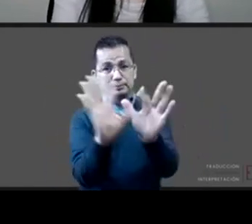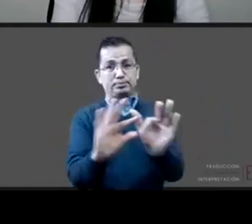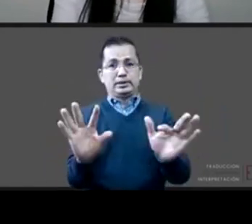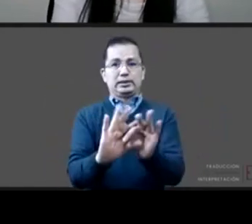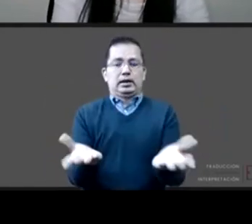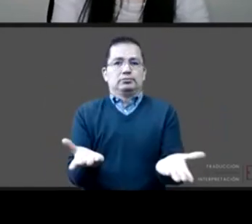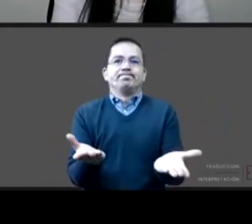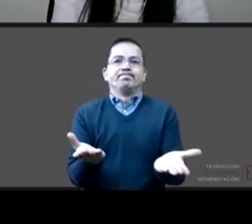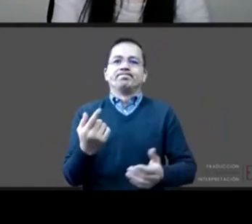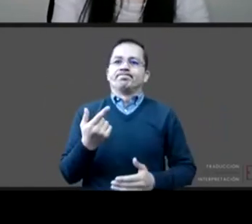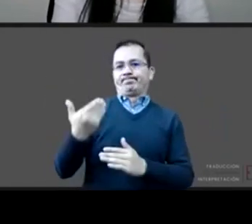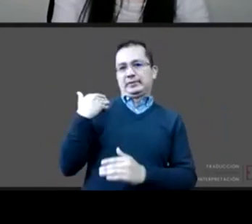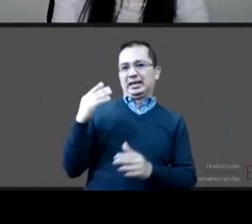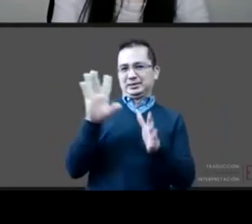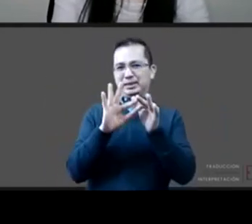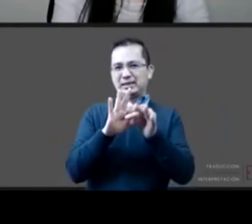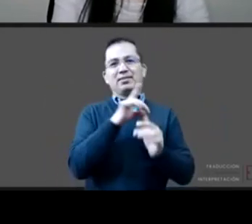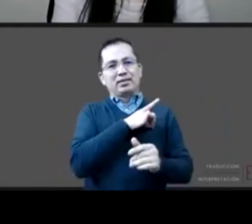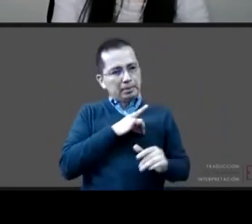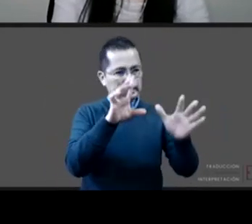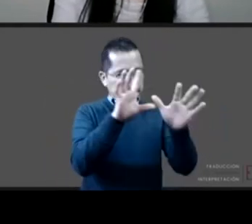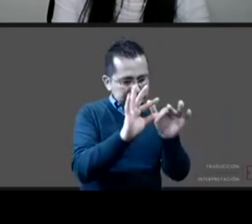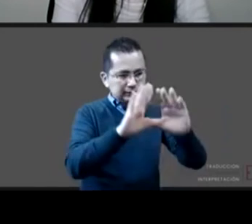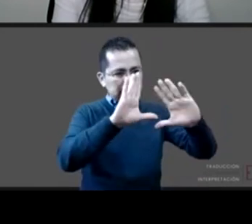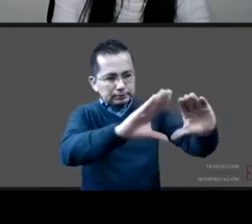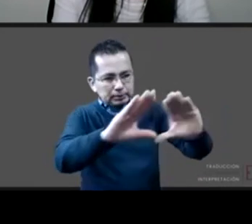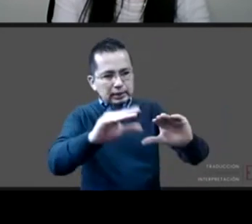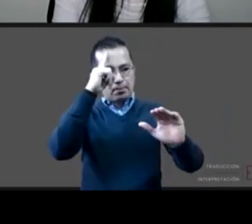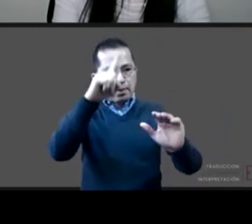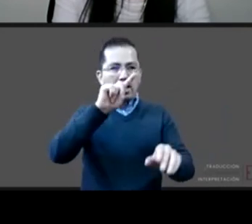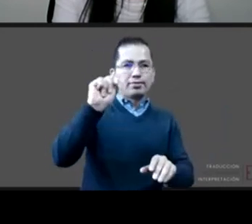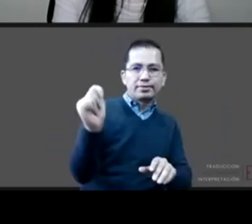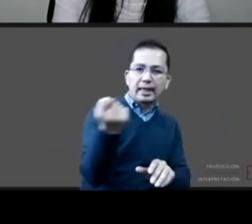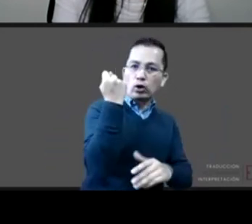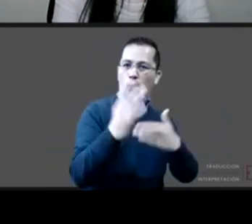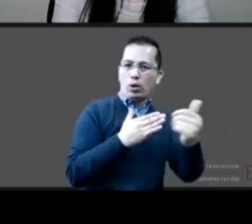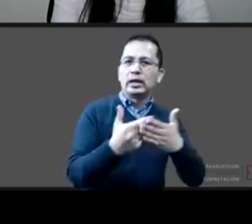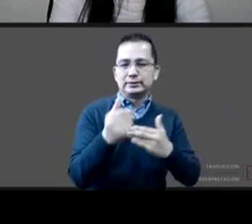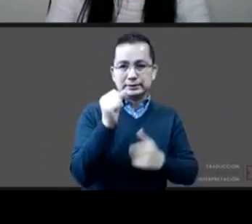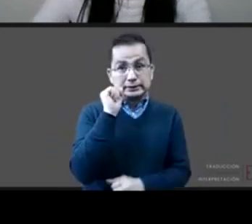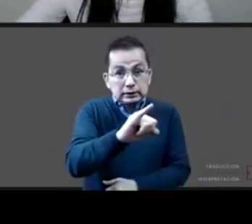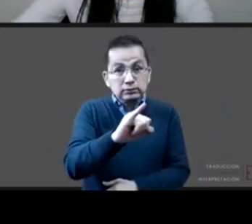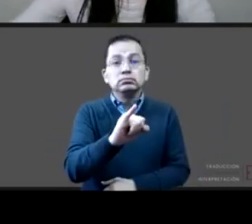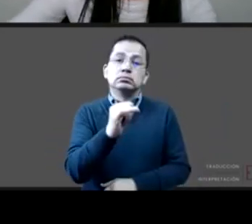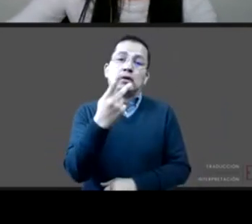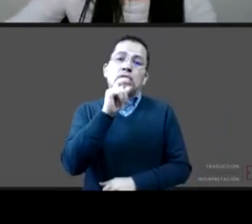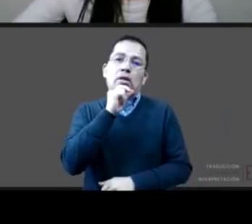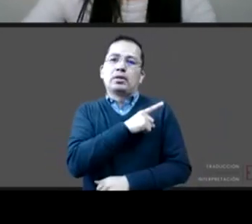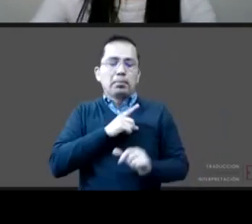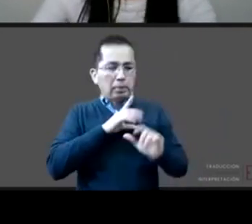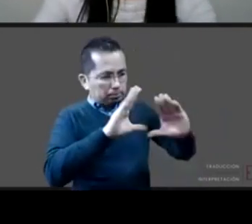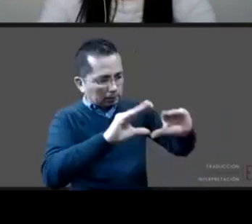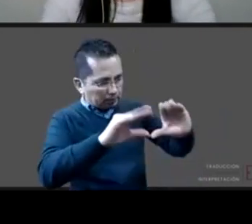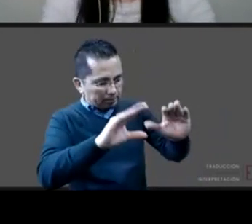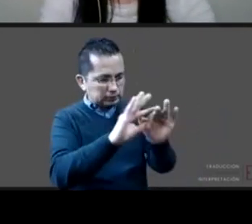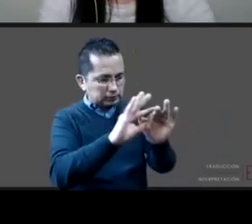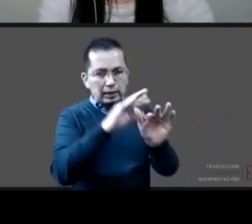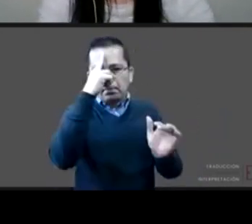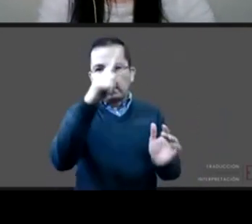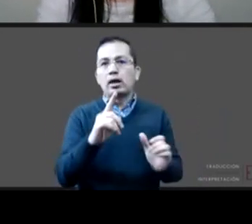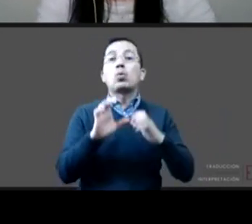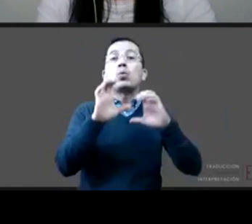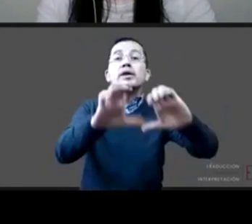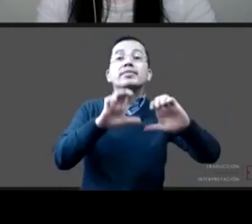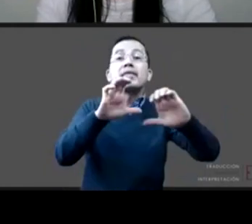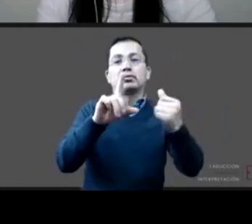también hablar de los riesgos de seguridad en Internet. Preguntan si hay experiencias exitosas. Porque, bueno, obviamente